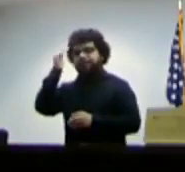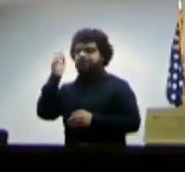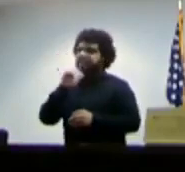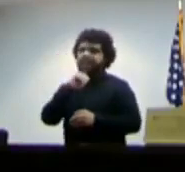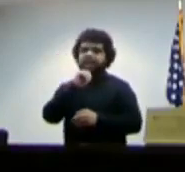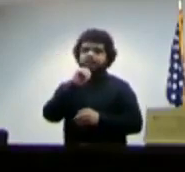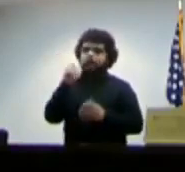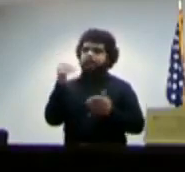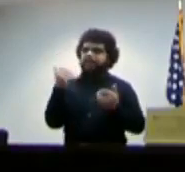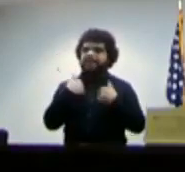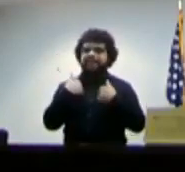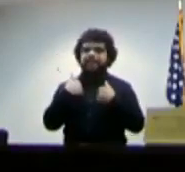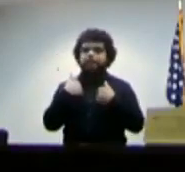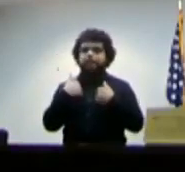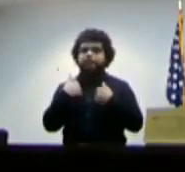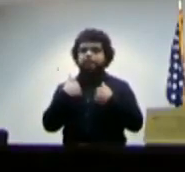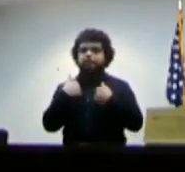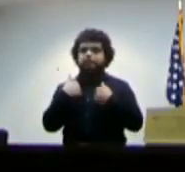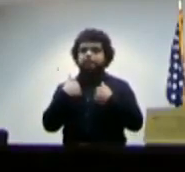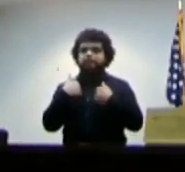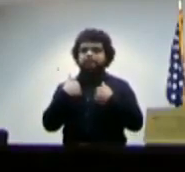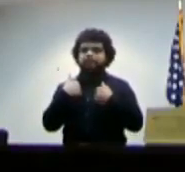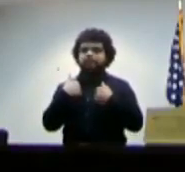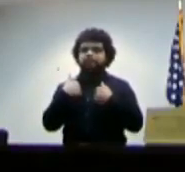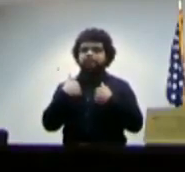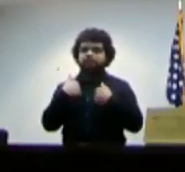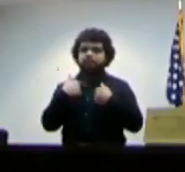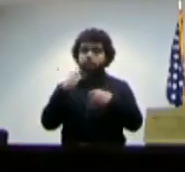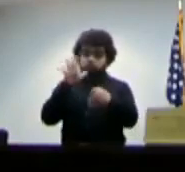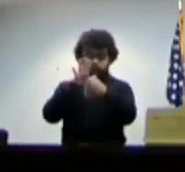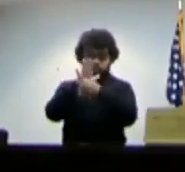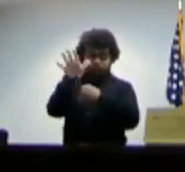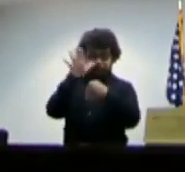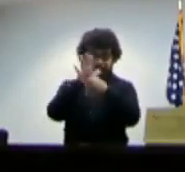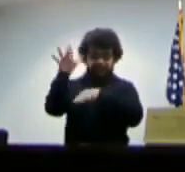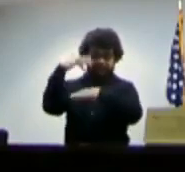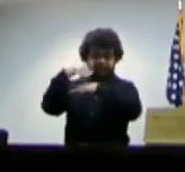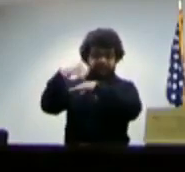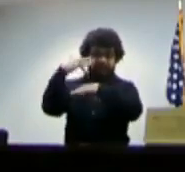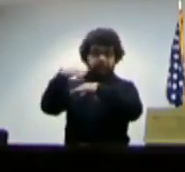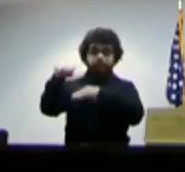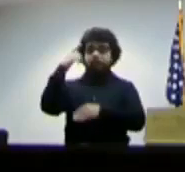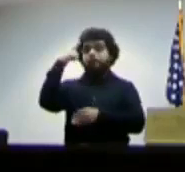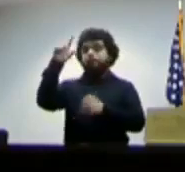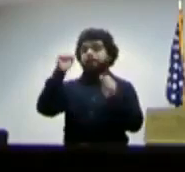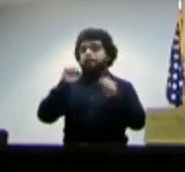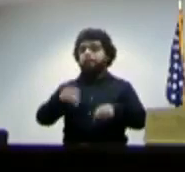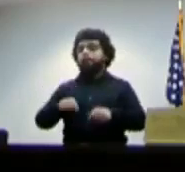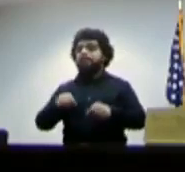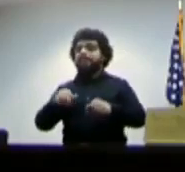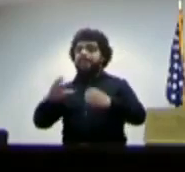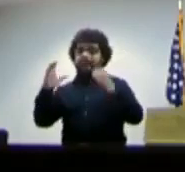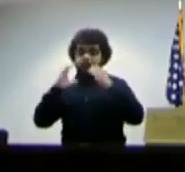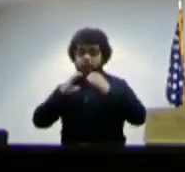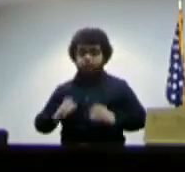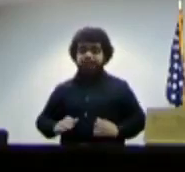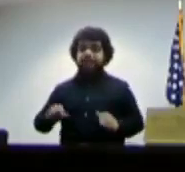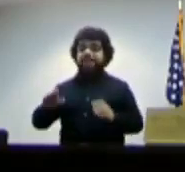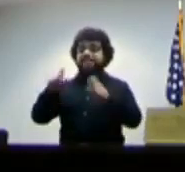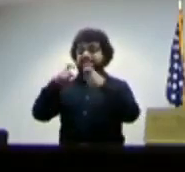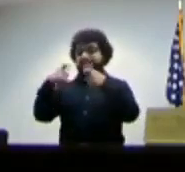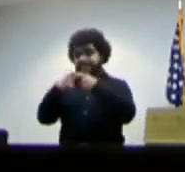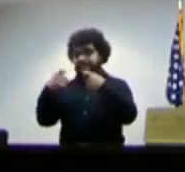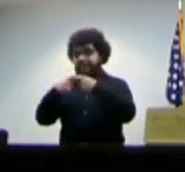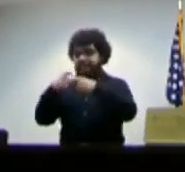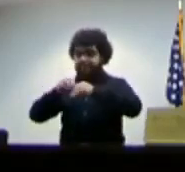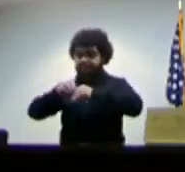la capacidad de generación disponible para suplir todos nuestros clientes en el momento